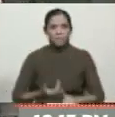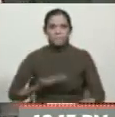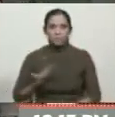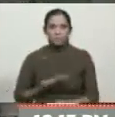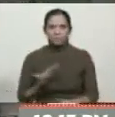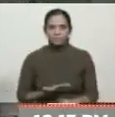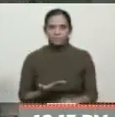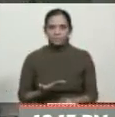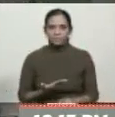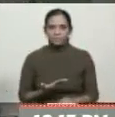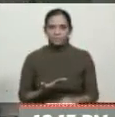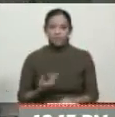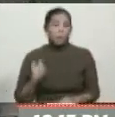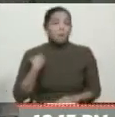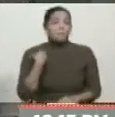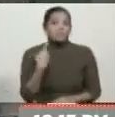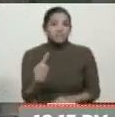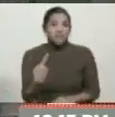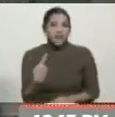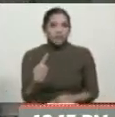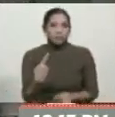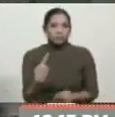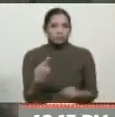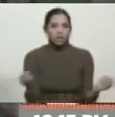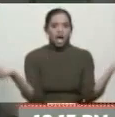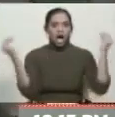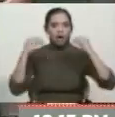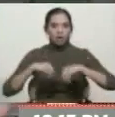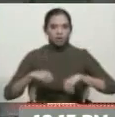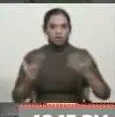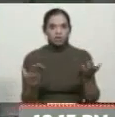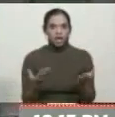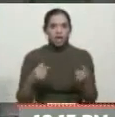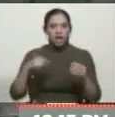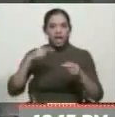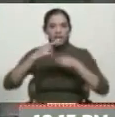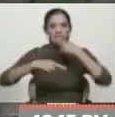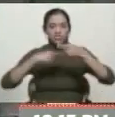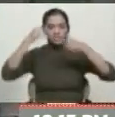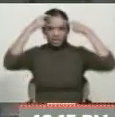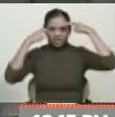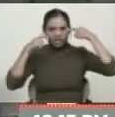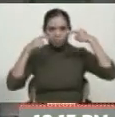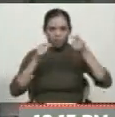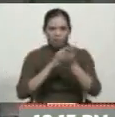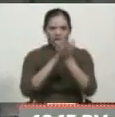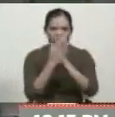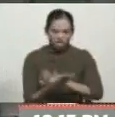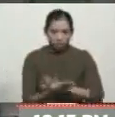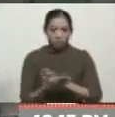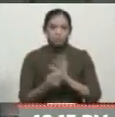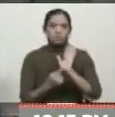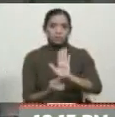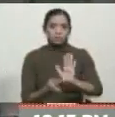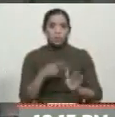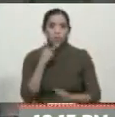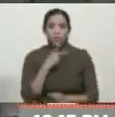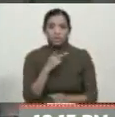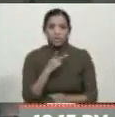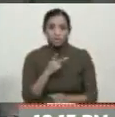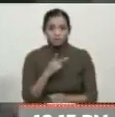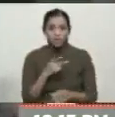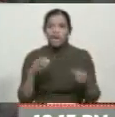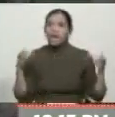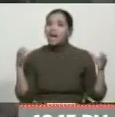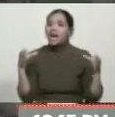es, primero que todo, convidar al chavismo como expresión política. Hay un sector que no entiende que el